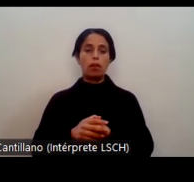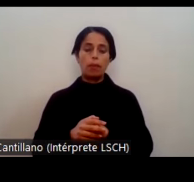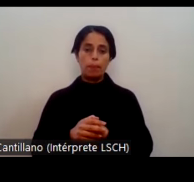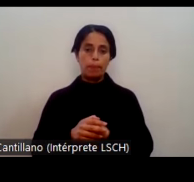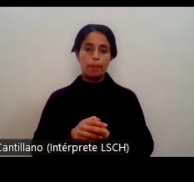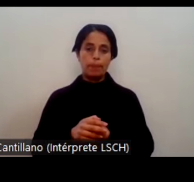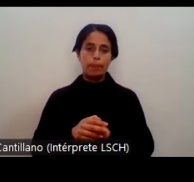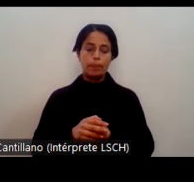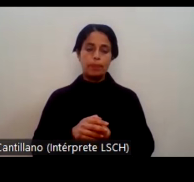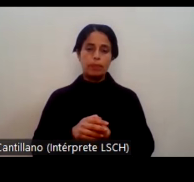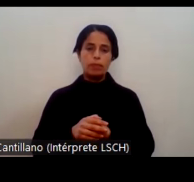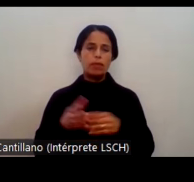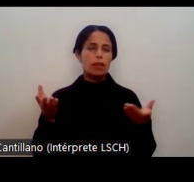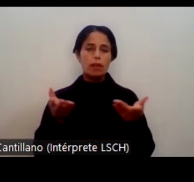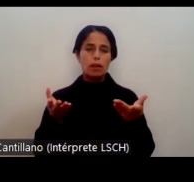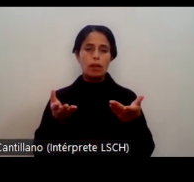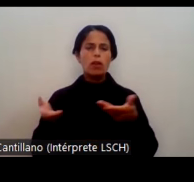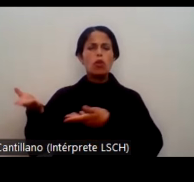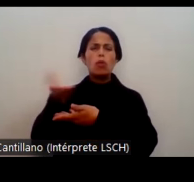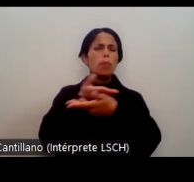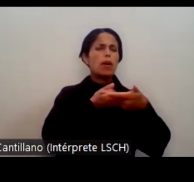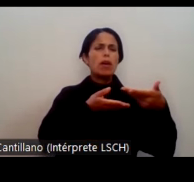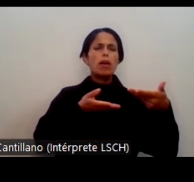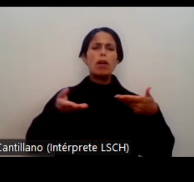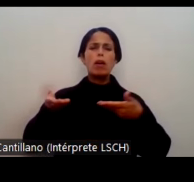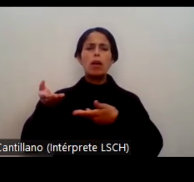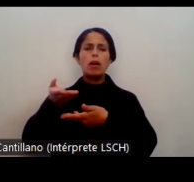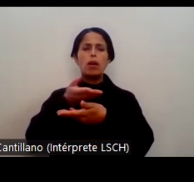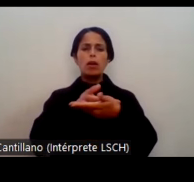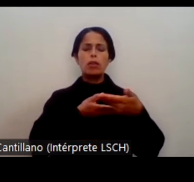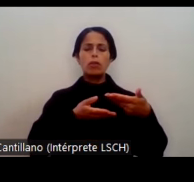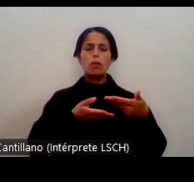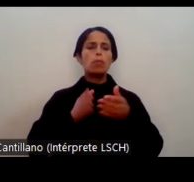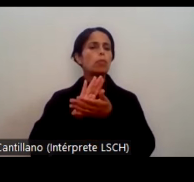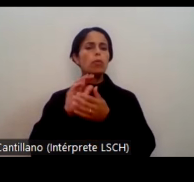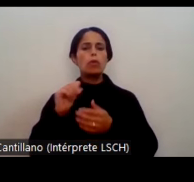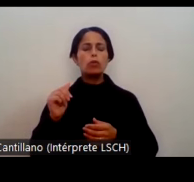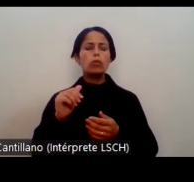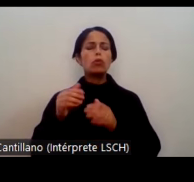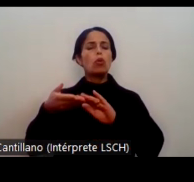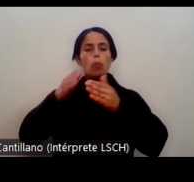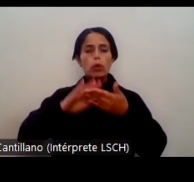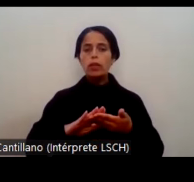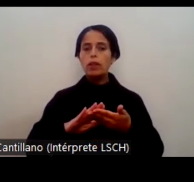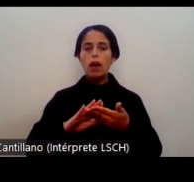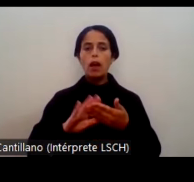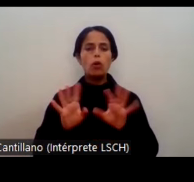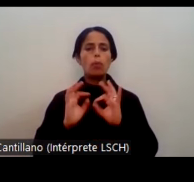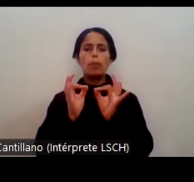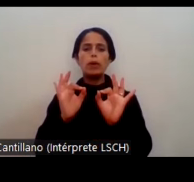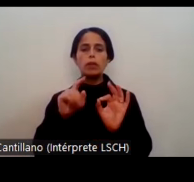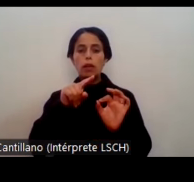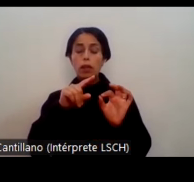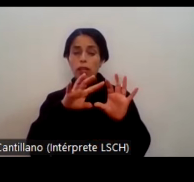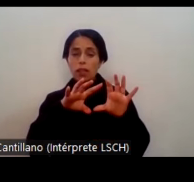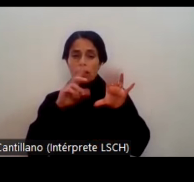eh, fue compartido por por la población que habitaba todo este óvalo